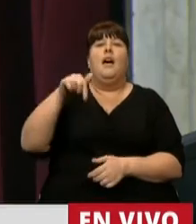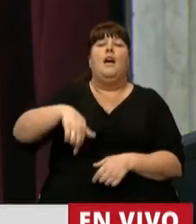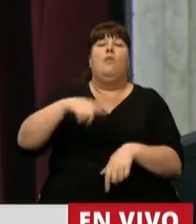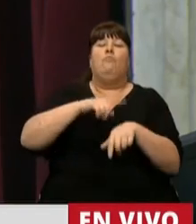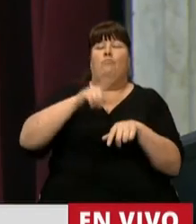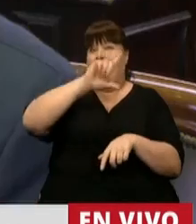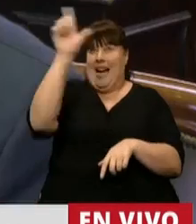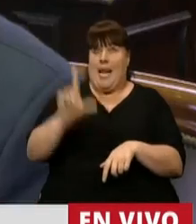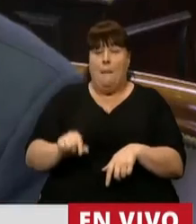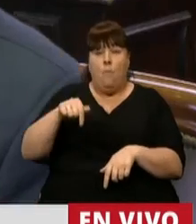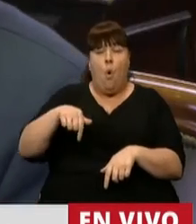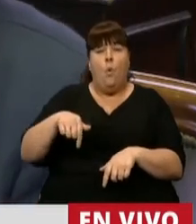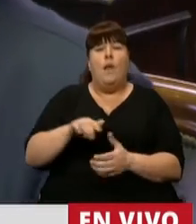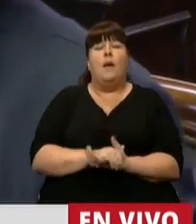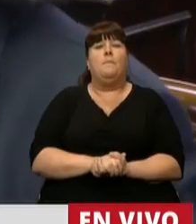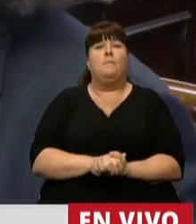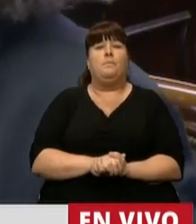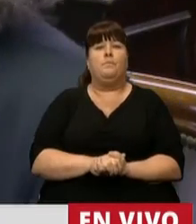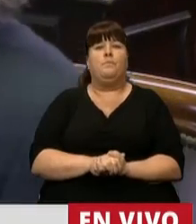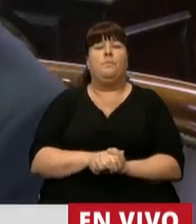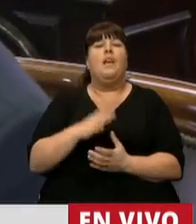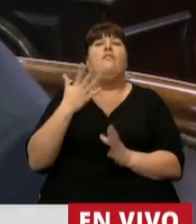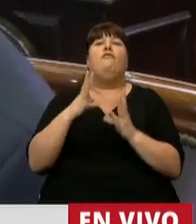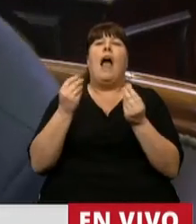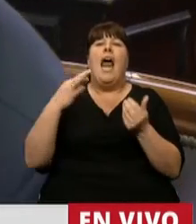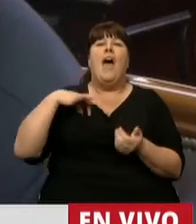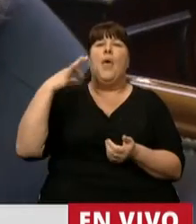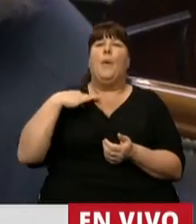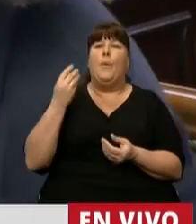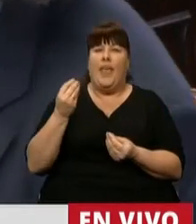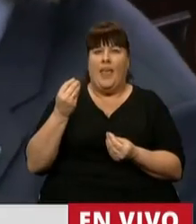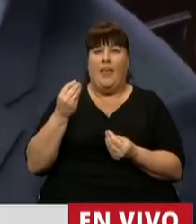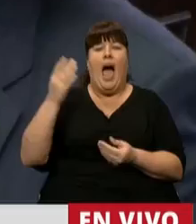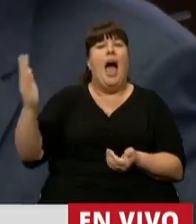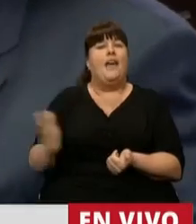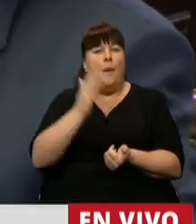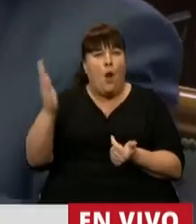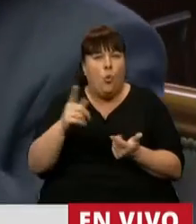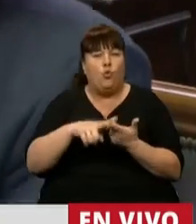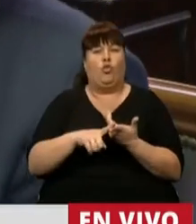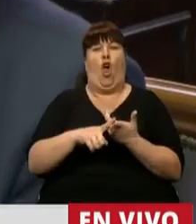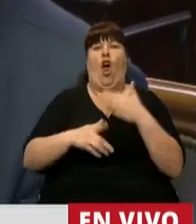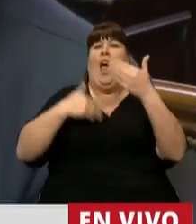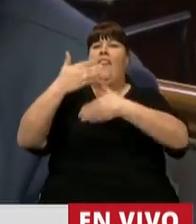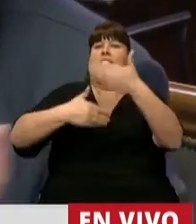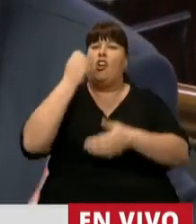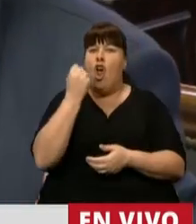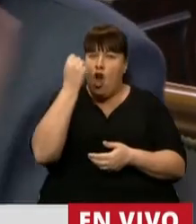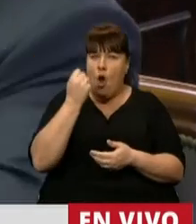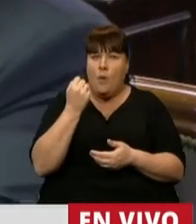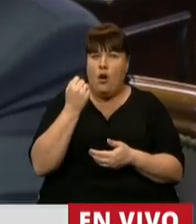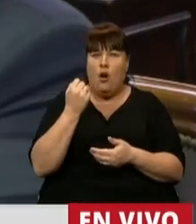Vivimos en una república en donde el estándar de la calidad de vida y de la producción y del desarrollo